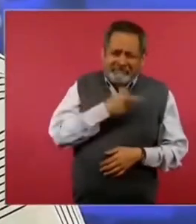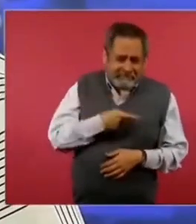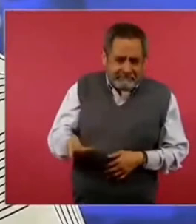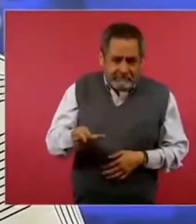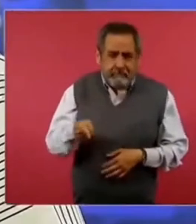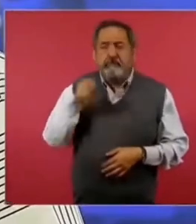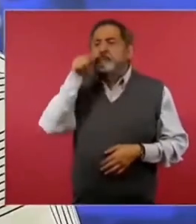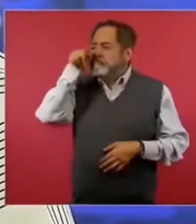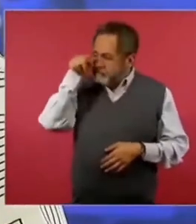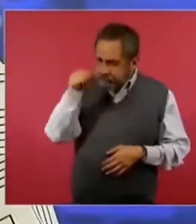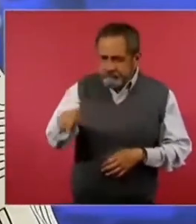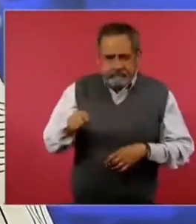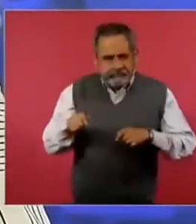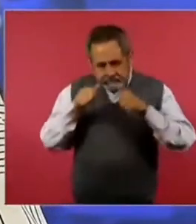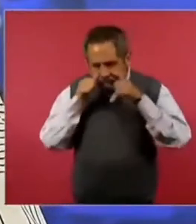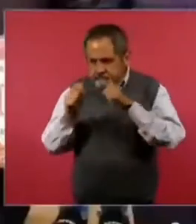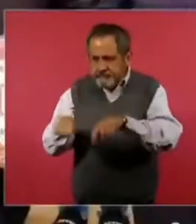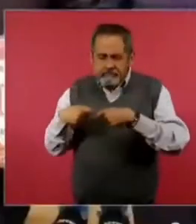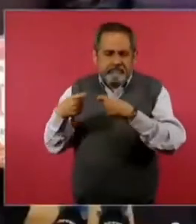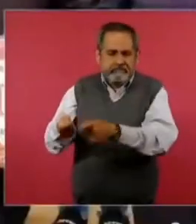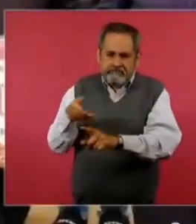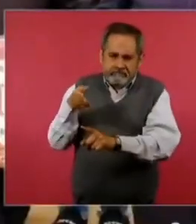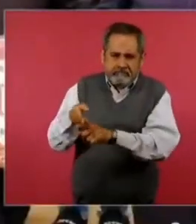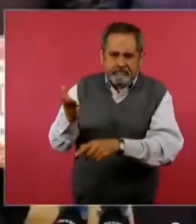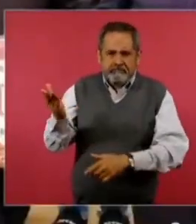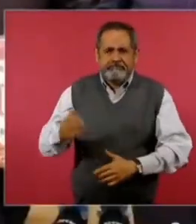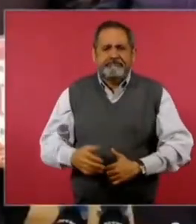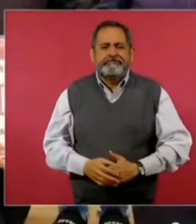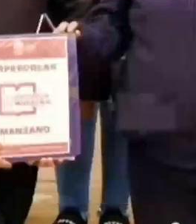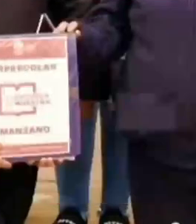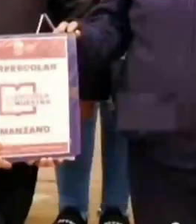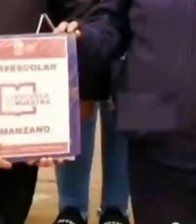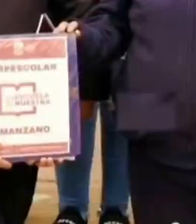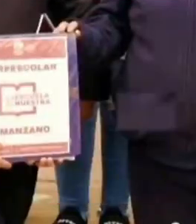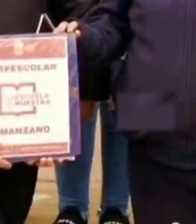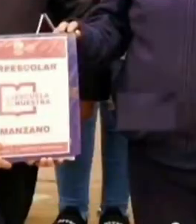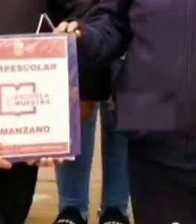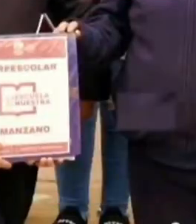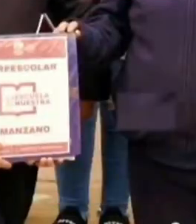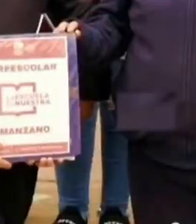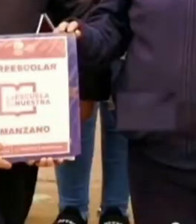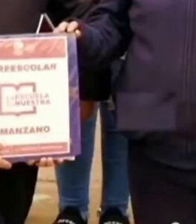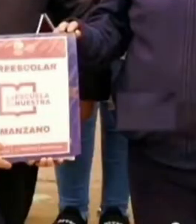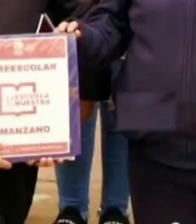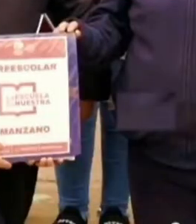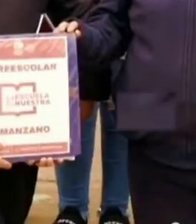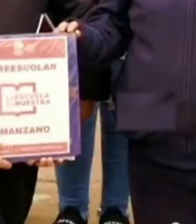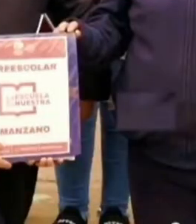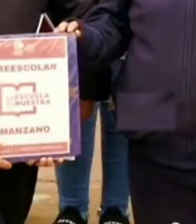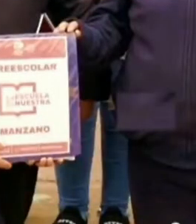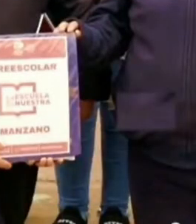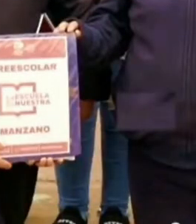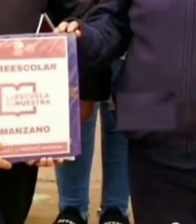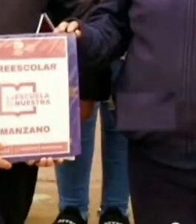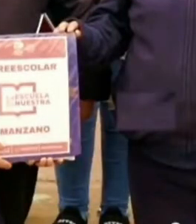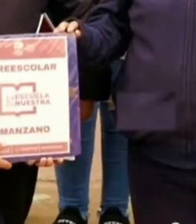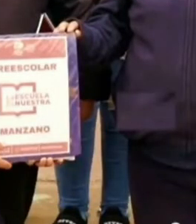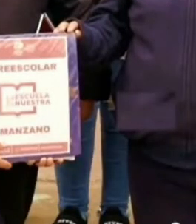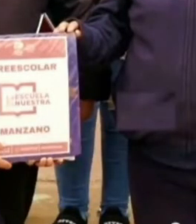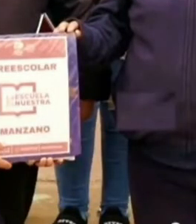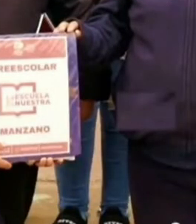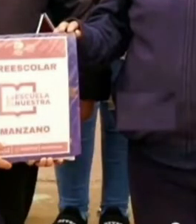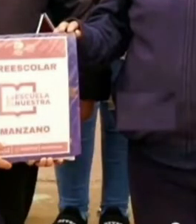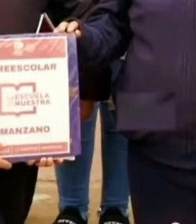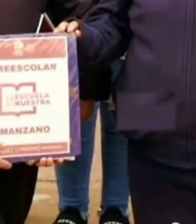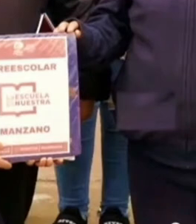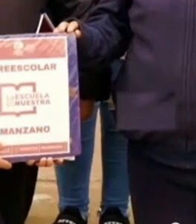y carencia de servicios básicos, alcanzando una cobertura del 98% en este rubro, con una inversión social de más de 40